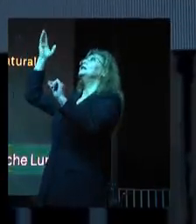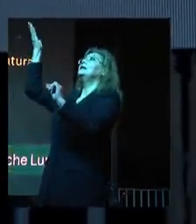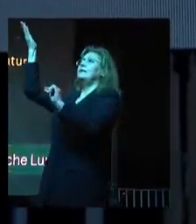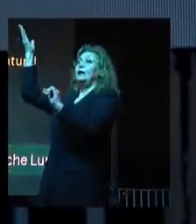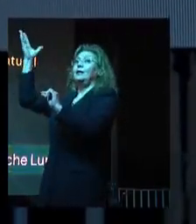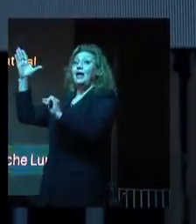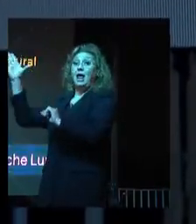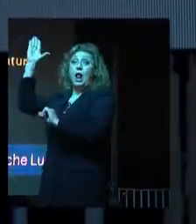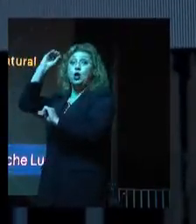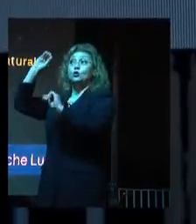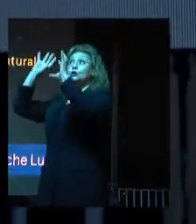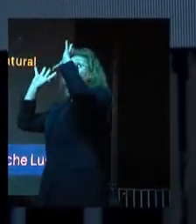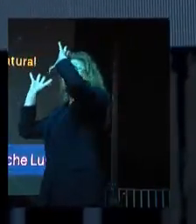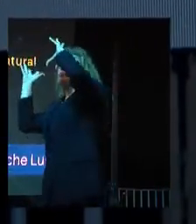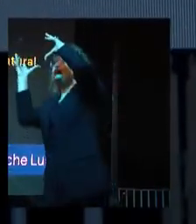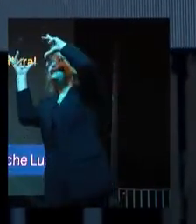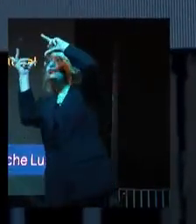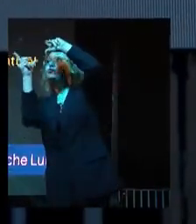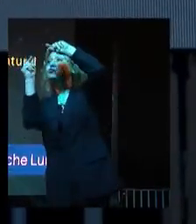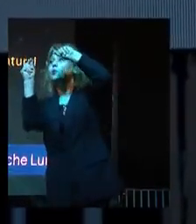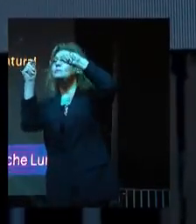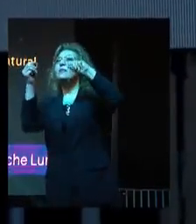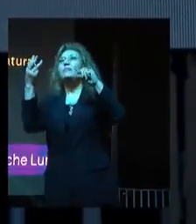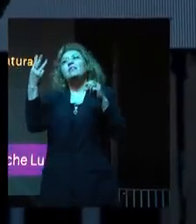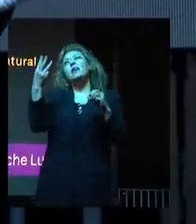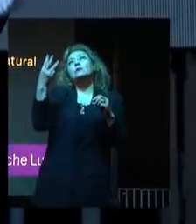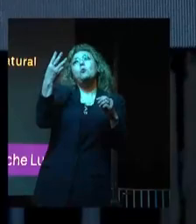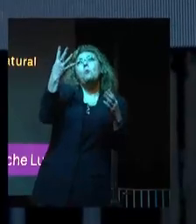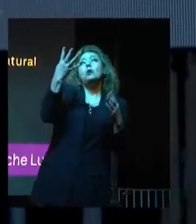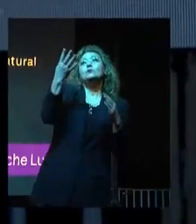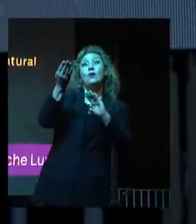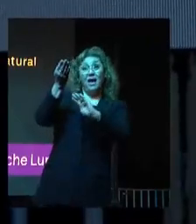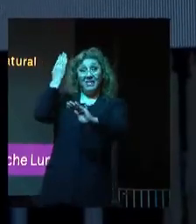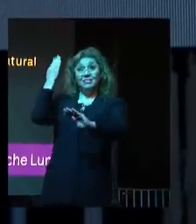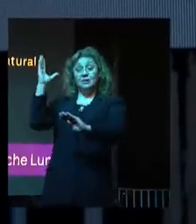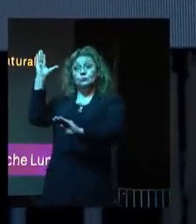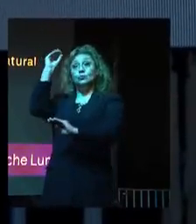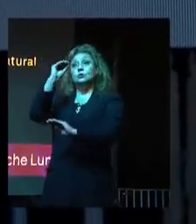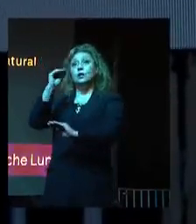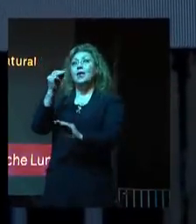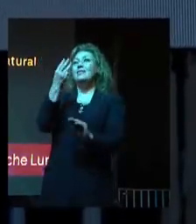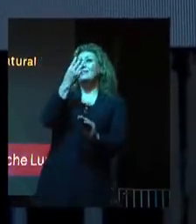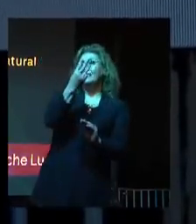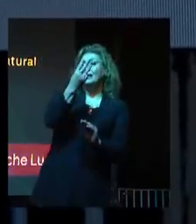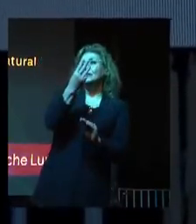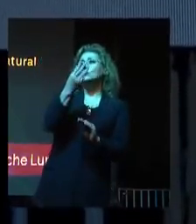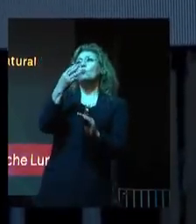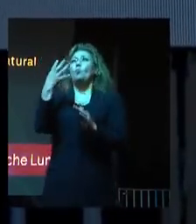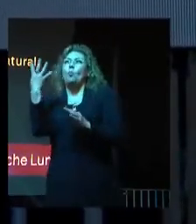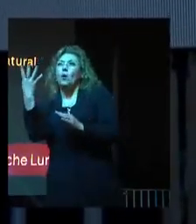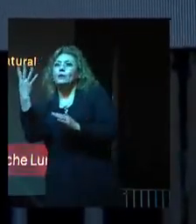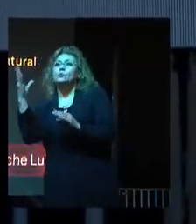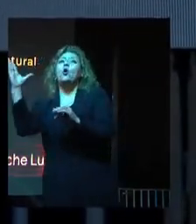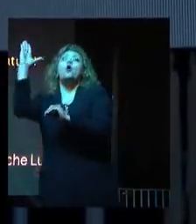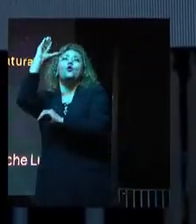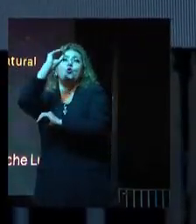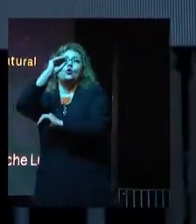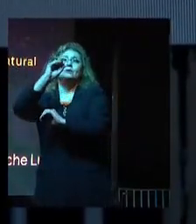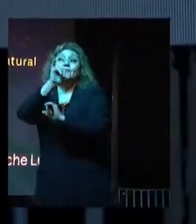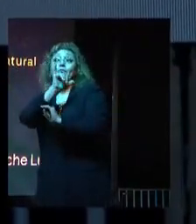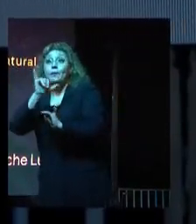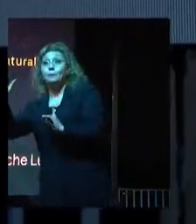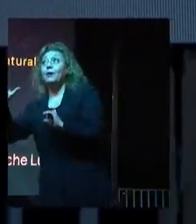las noches de luna llena, unas tres o cuatro noches antes y unas tres o cuatro noches después de la luna